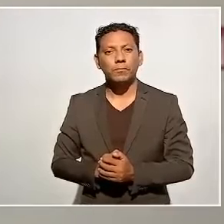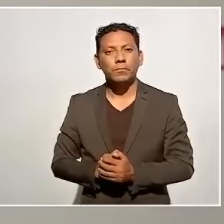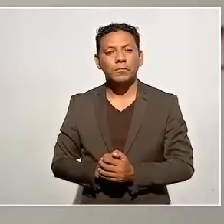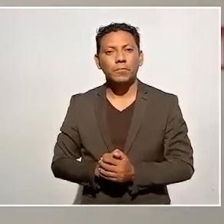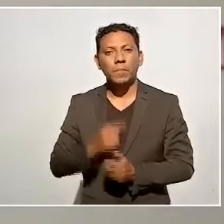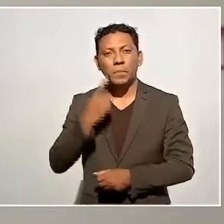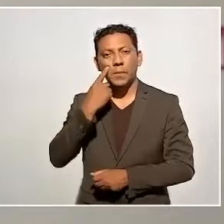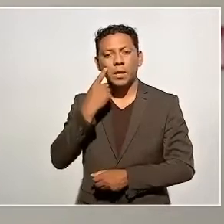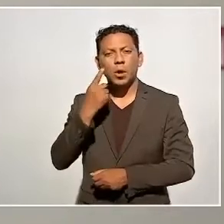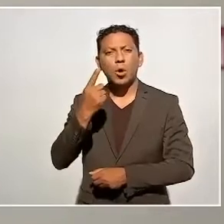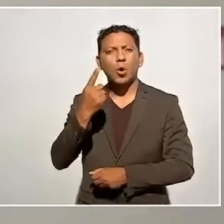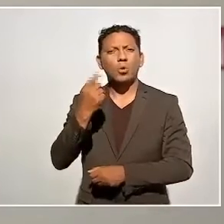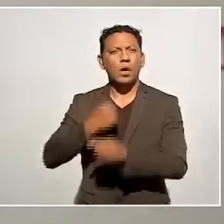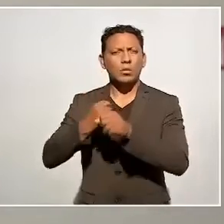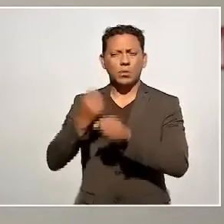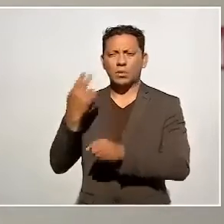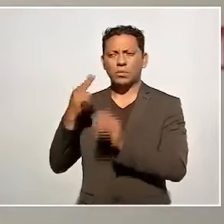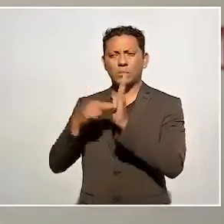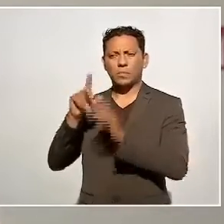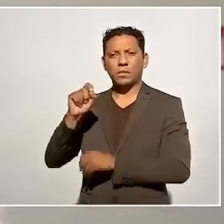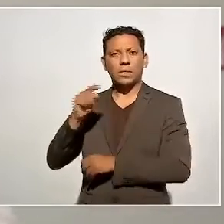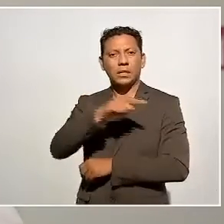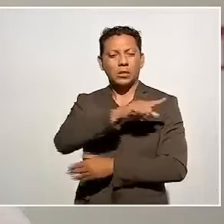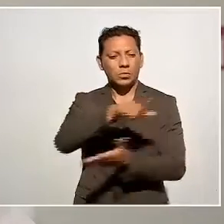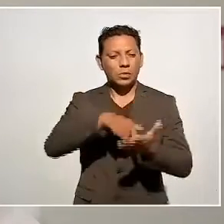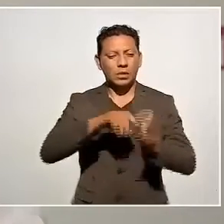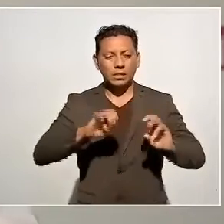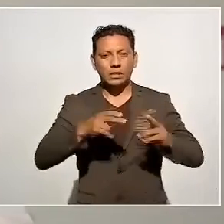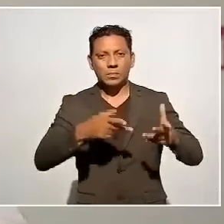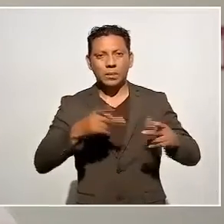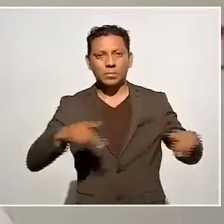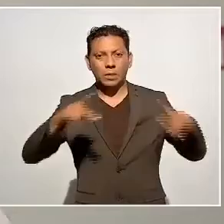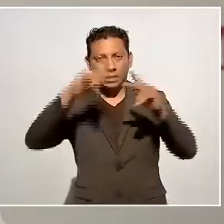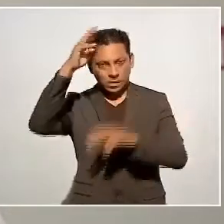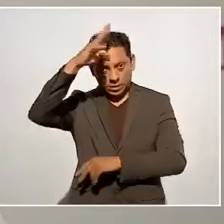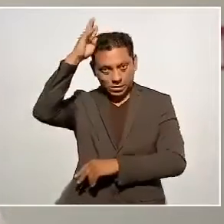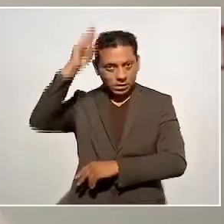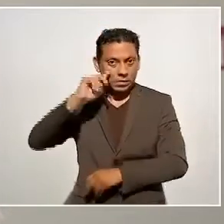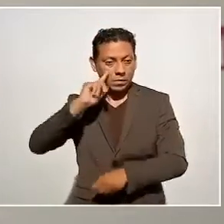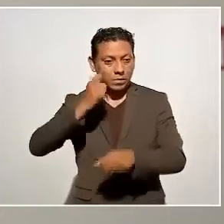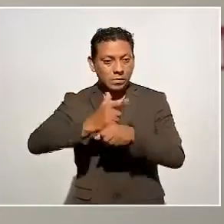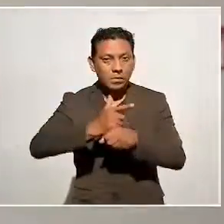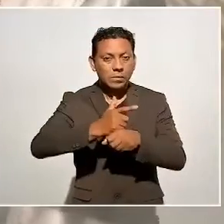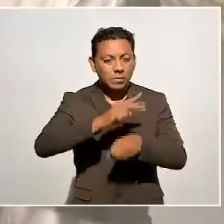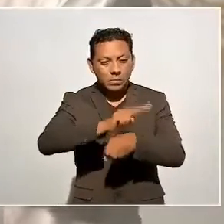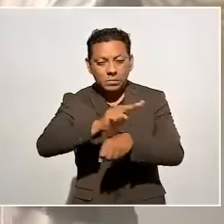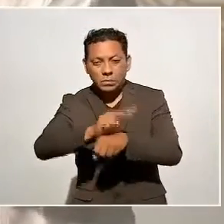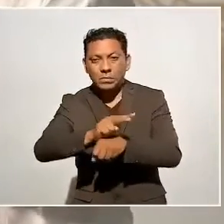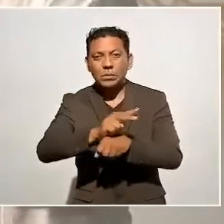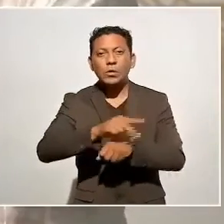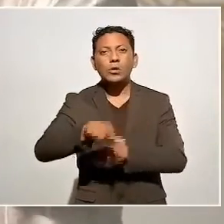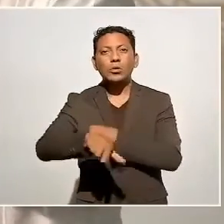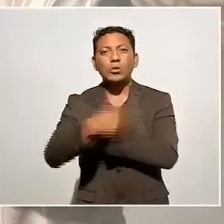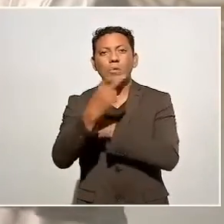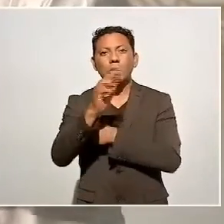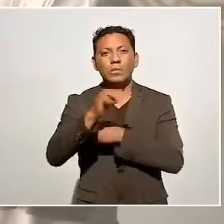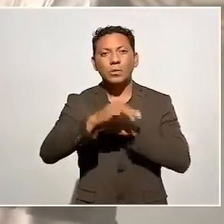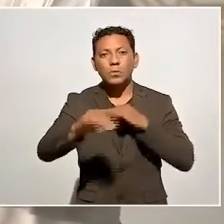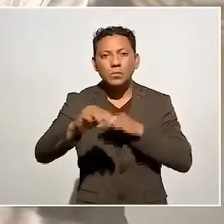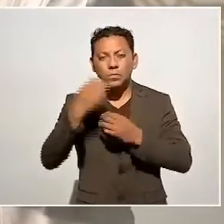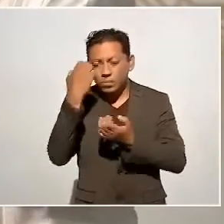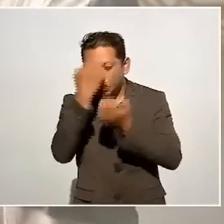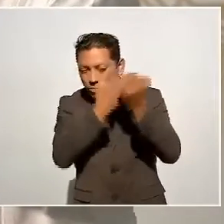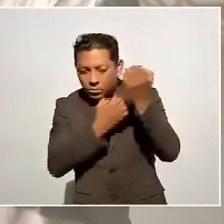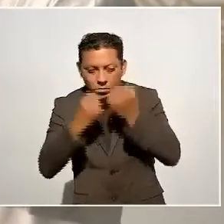A fines del año pasado, en Palenque, Chiapas, pudimos recorrer los primeros 12 kilómetros de lo que será el Tren